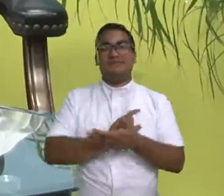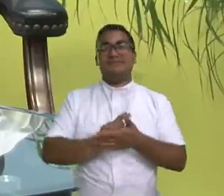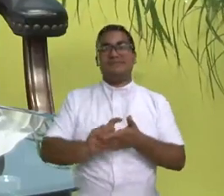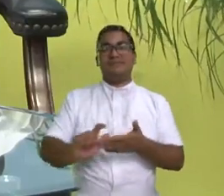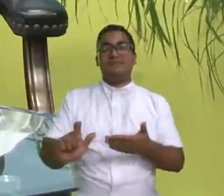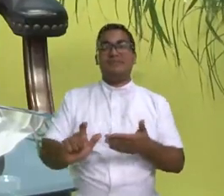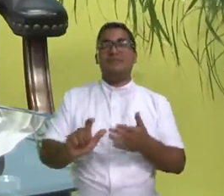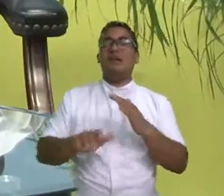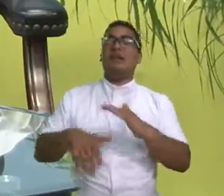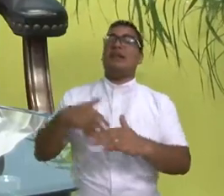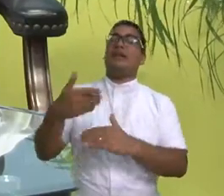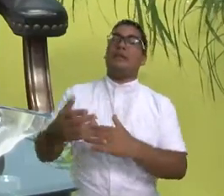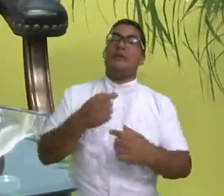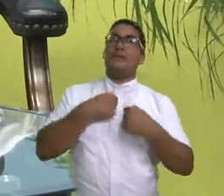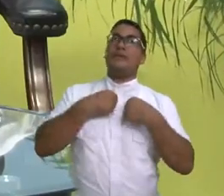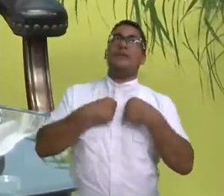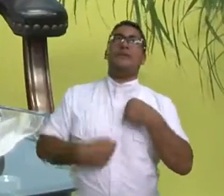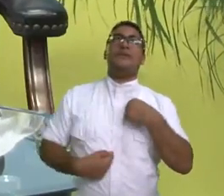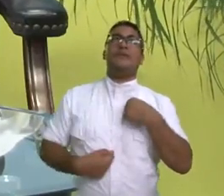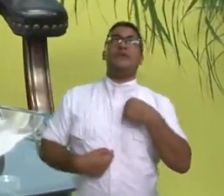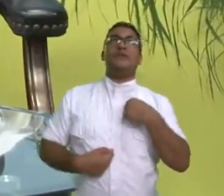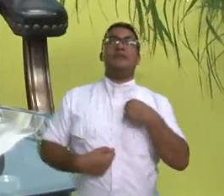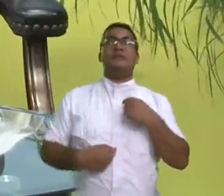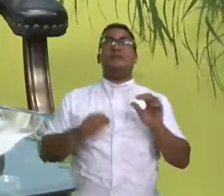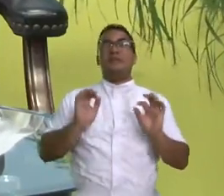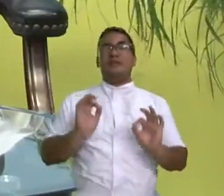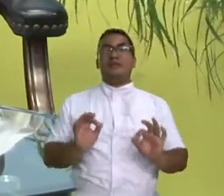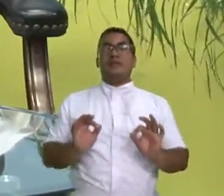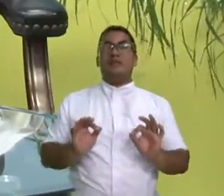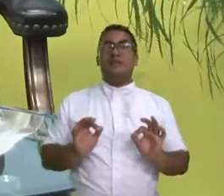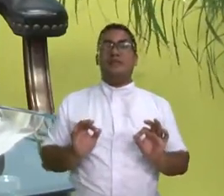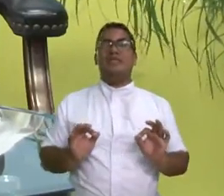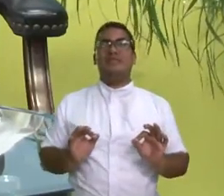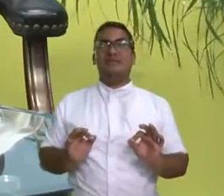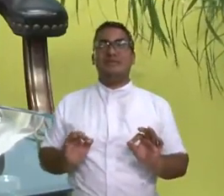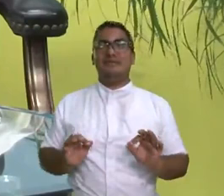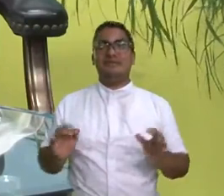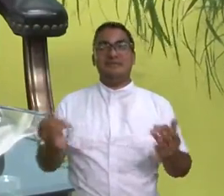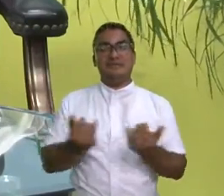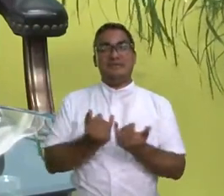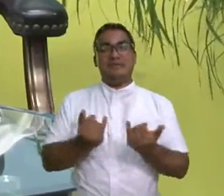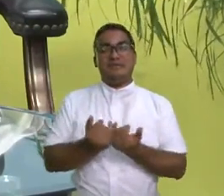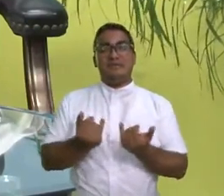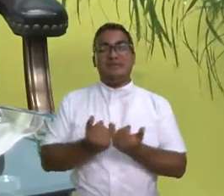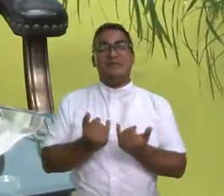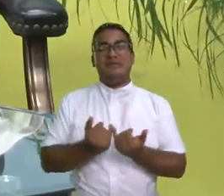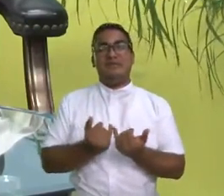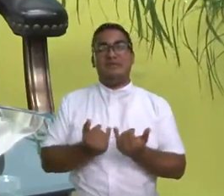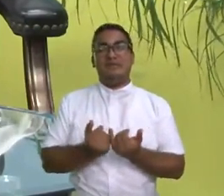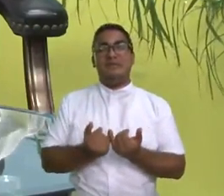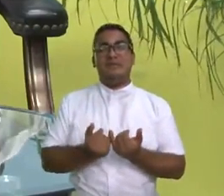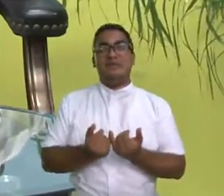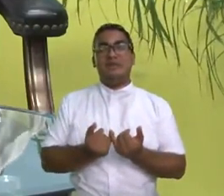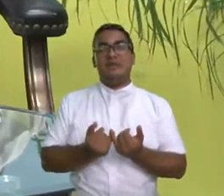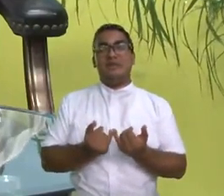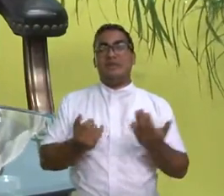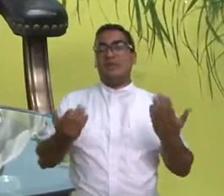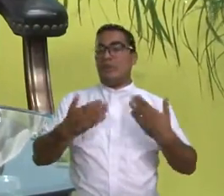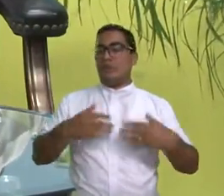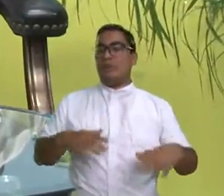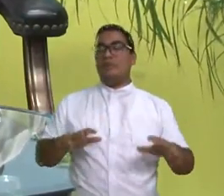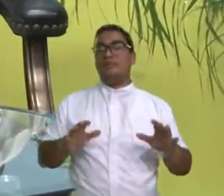ambiente. Además de eso, pues la flora normal va de viaje también en parte, de manera que